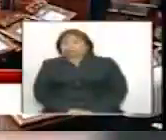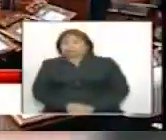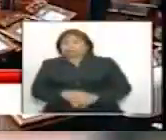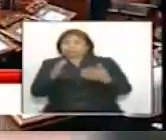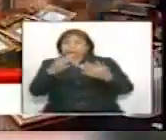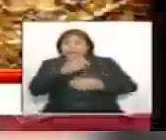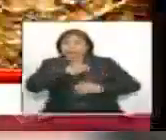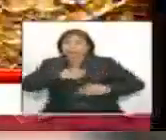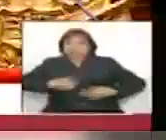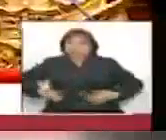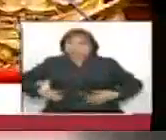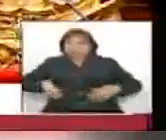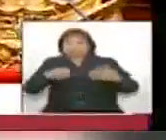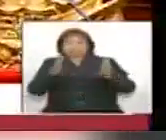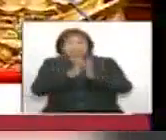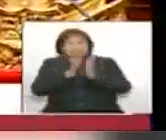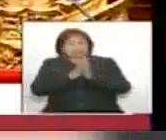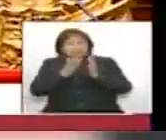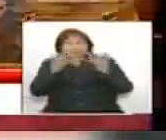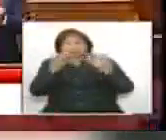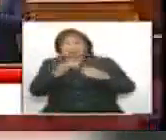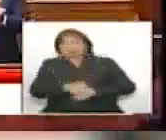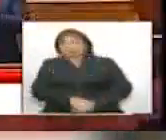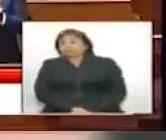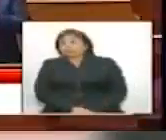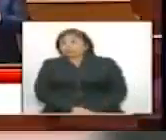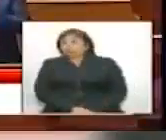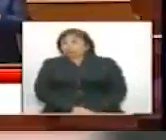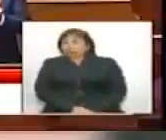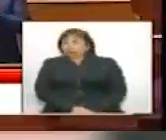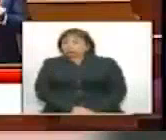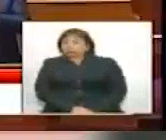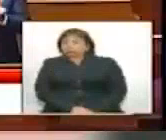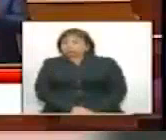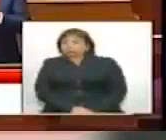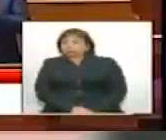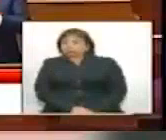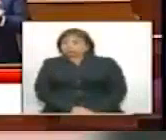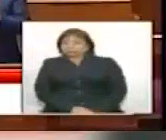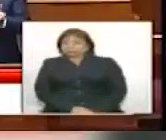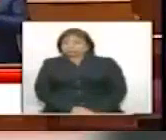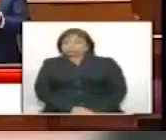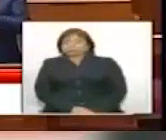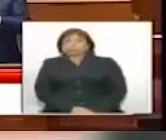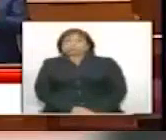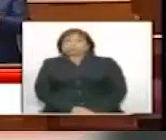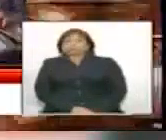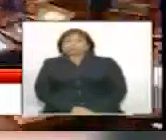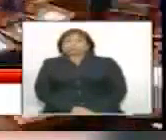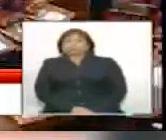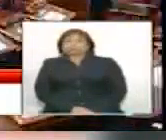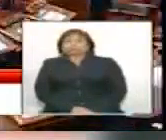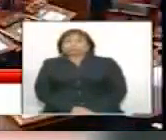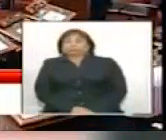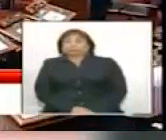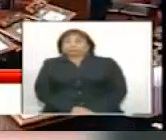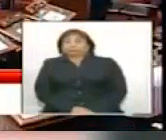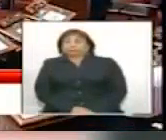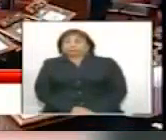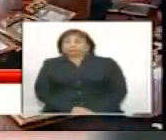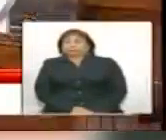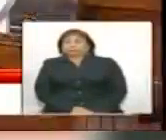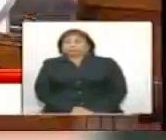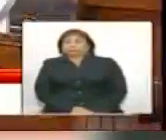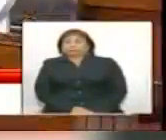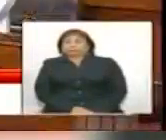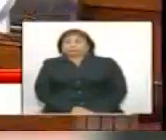Algunos líderes políticos del país calificaron lo sucedido como un golpe de Estado y en redes sociales se plasmó el descontento con la viralización